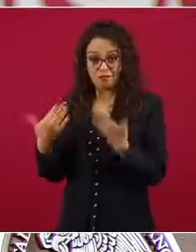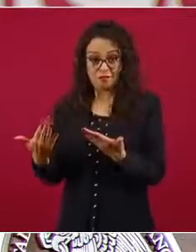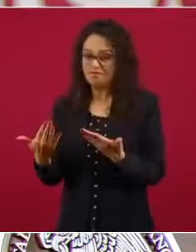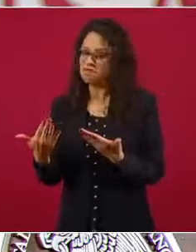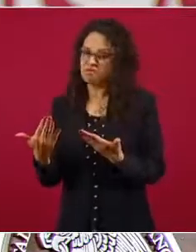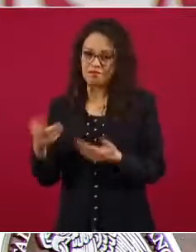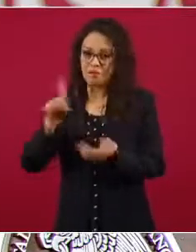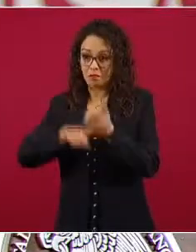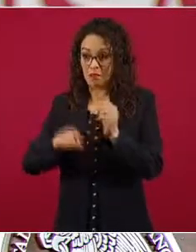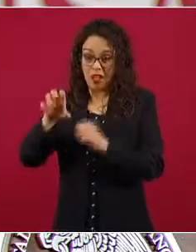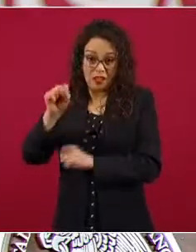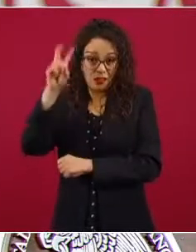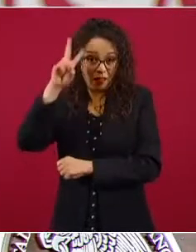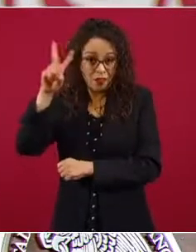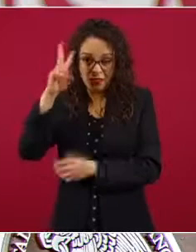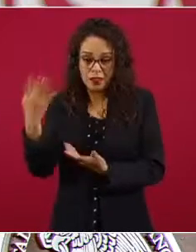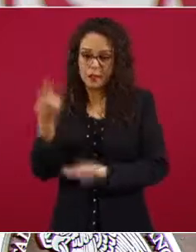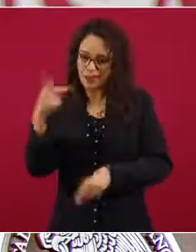vicios.